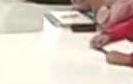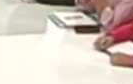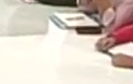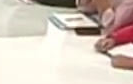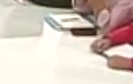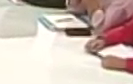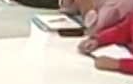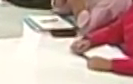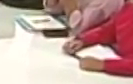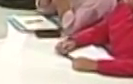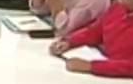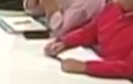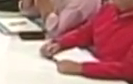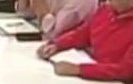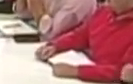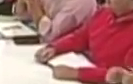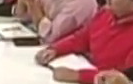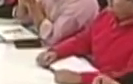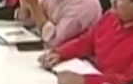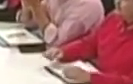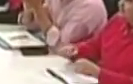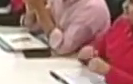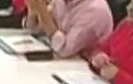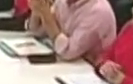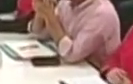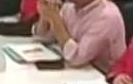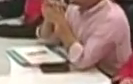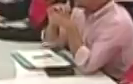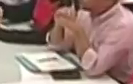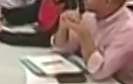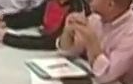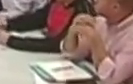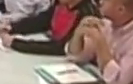Buenas noches a toda Venezuela. Mi saludo